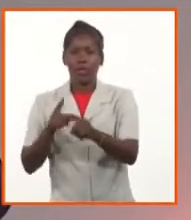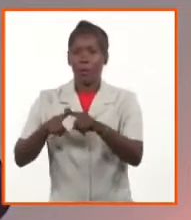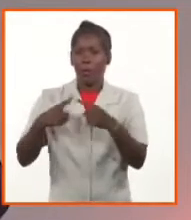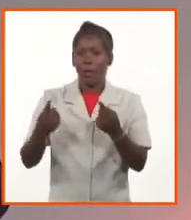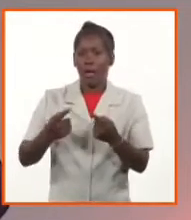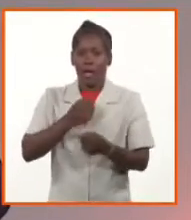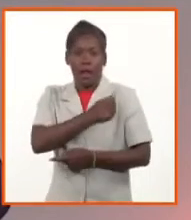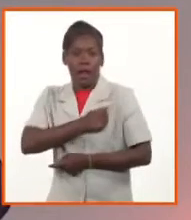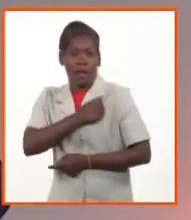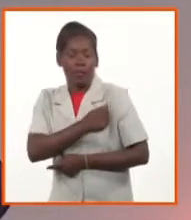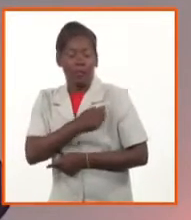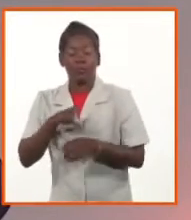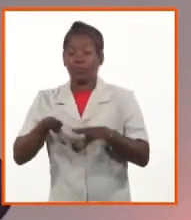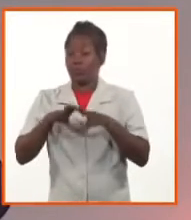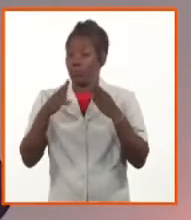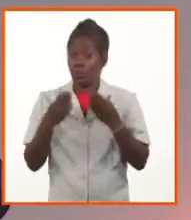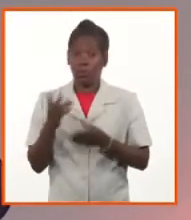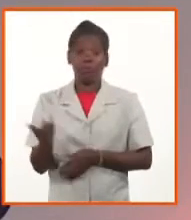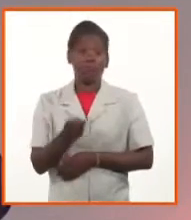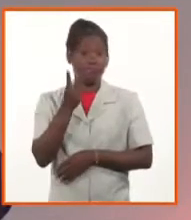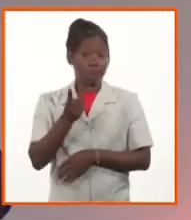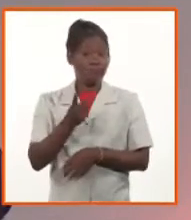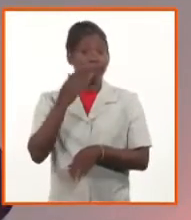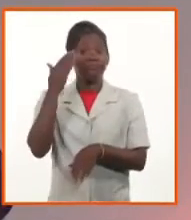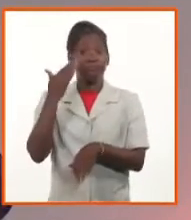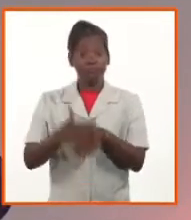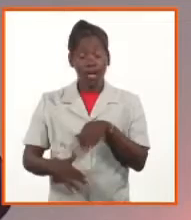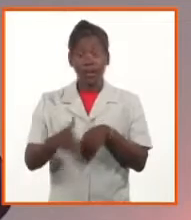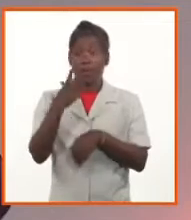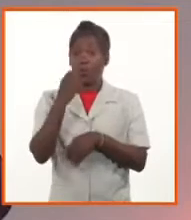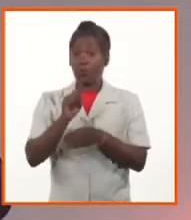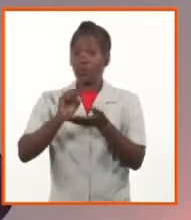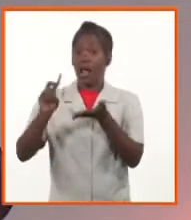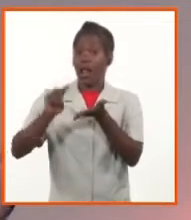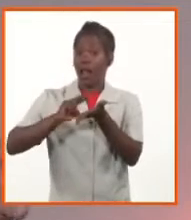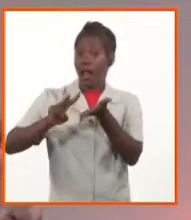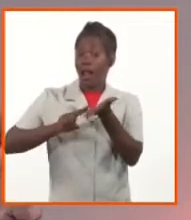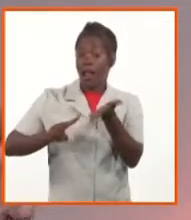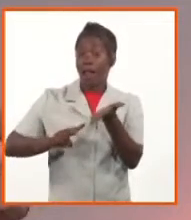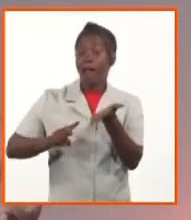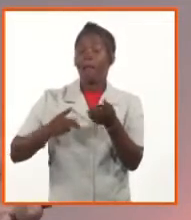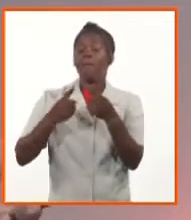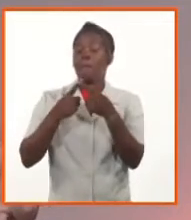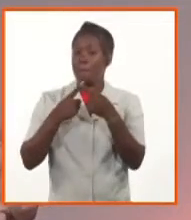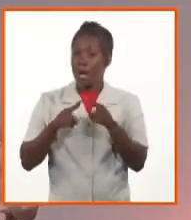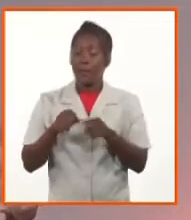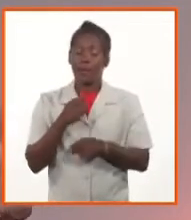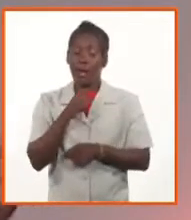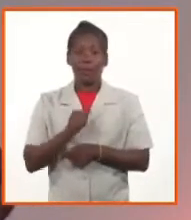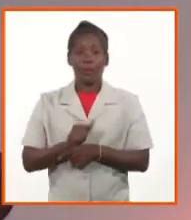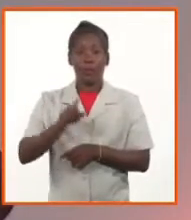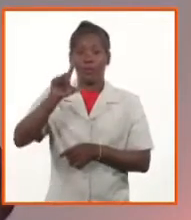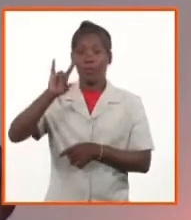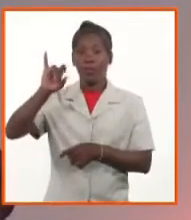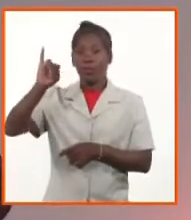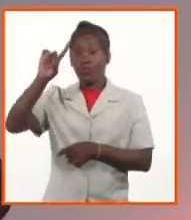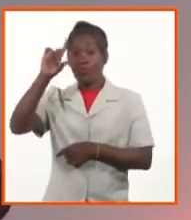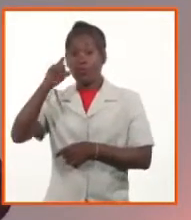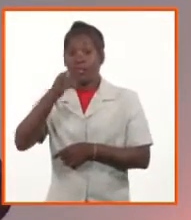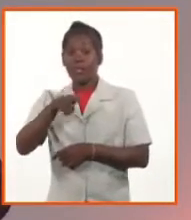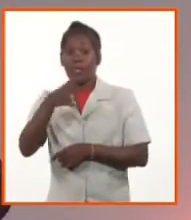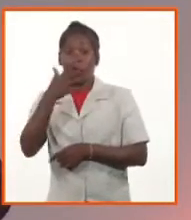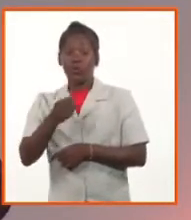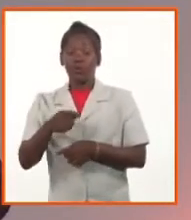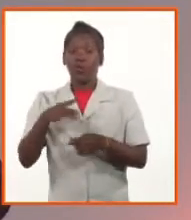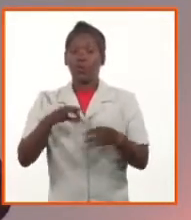social que tenía. Eran dos muchachos amantes no solo de la literatura, que es lo que solemos mencionar. Luis, por ejemplo, recibió hasta clases de violín. Eran amantes de la